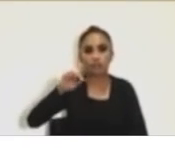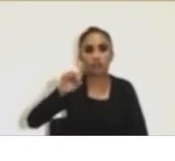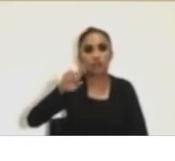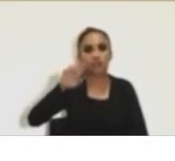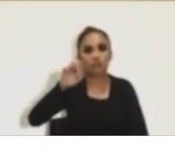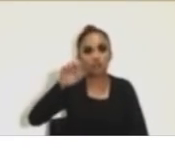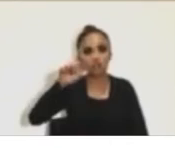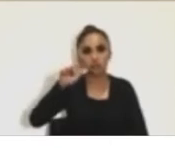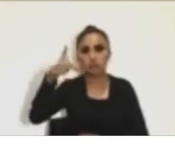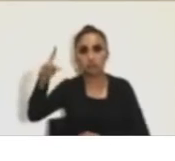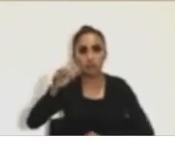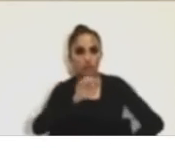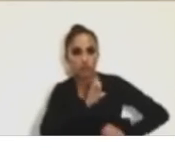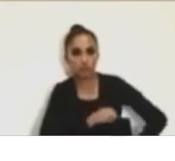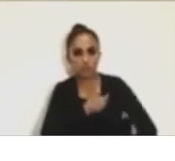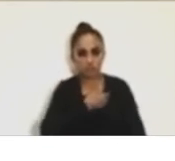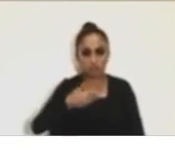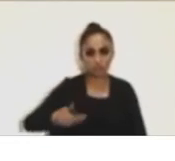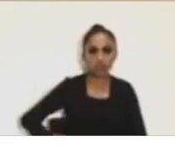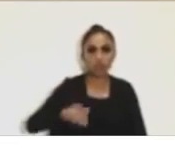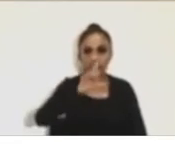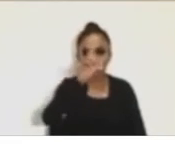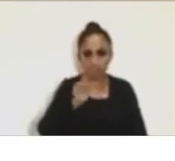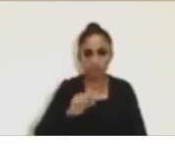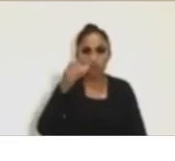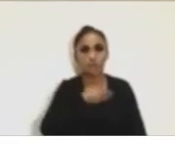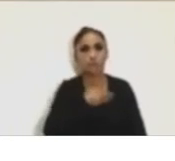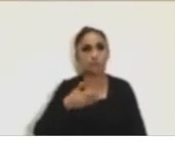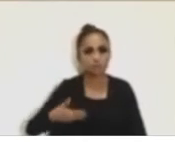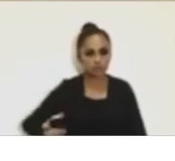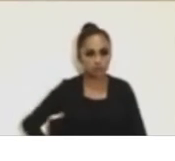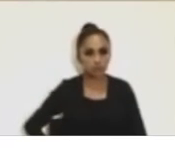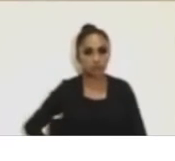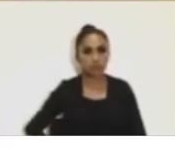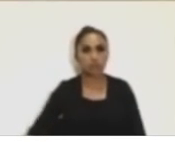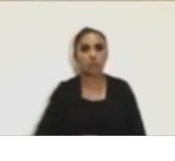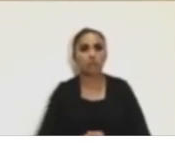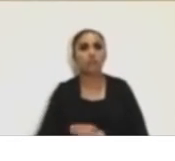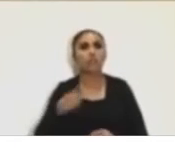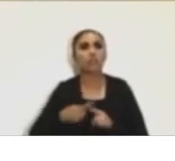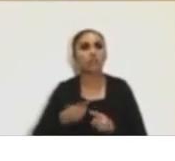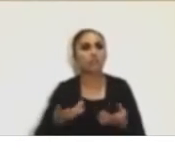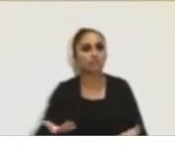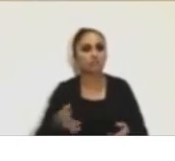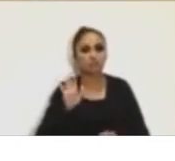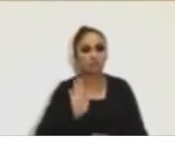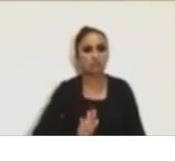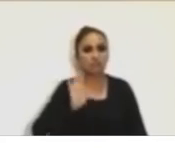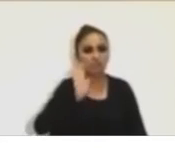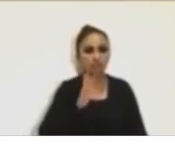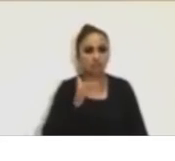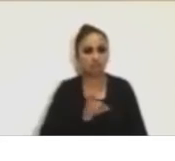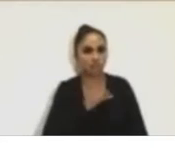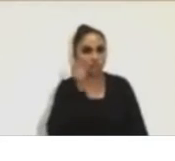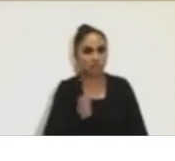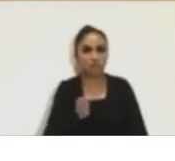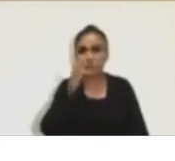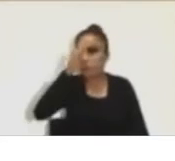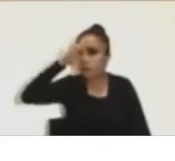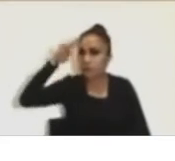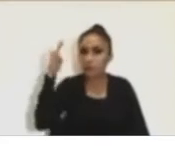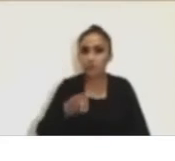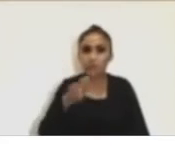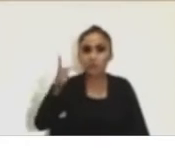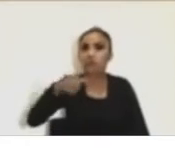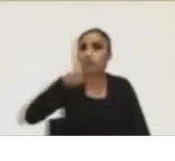el nombre del cargo mismo, presidente de la República, presidente de los Estados Unidos Mexicanos, como si la veda significara una prohibición